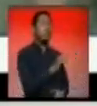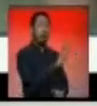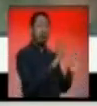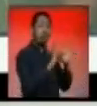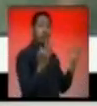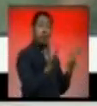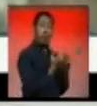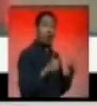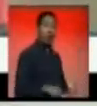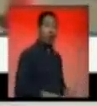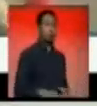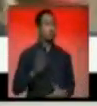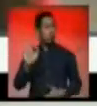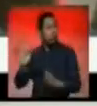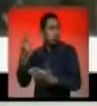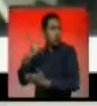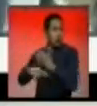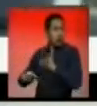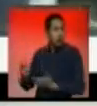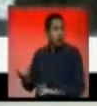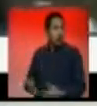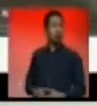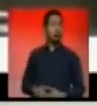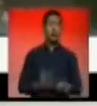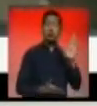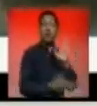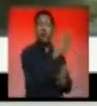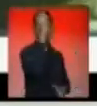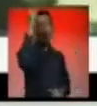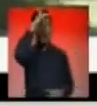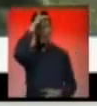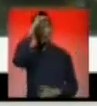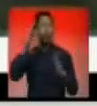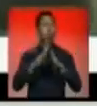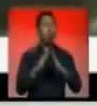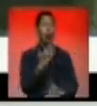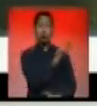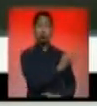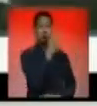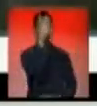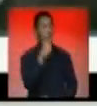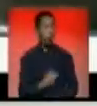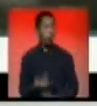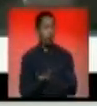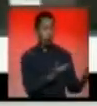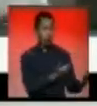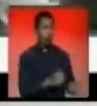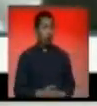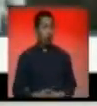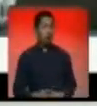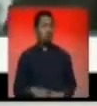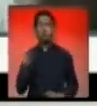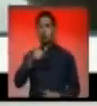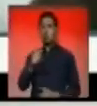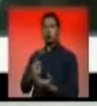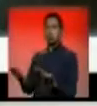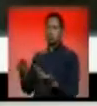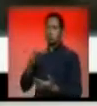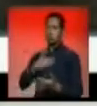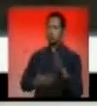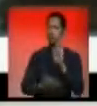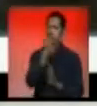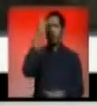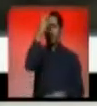familia. Sí, aquí está mi hijo. Muy bien, se retira a un domicilio peruano, sabemos que estuvo en un hotel, en este hotel justamente junto al aeropuerto. Sí, sí, me retiro